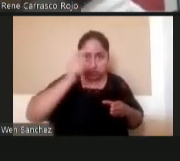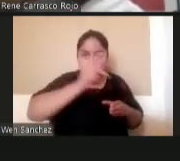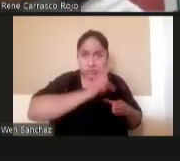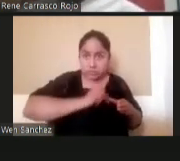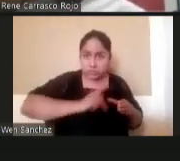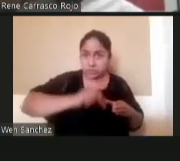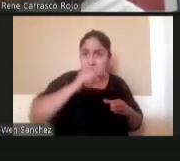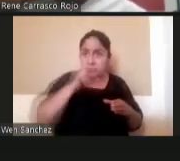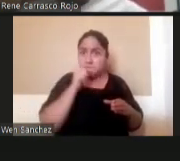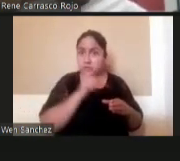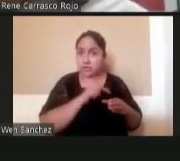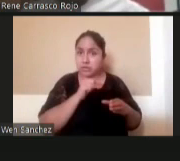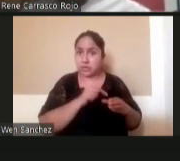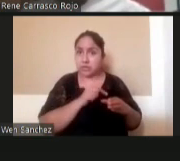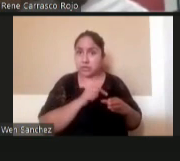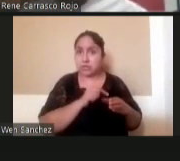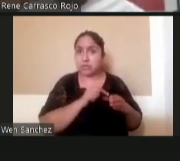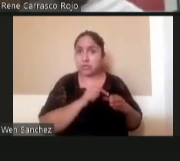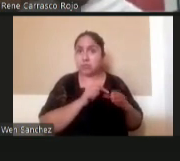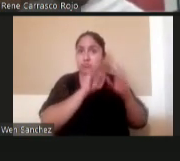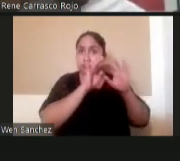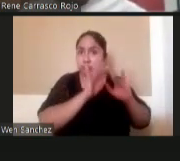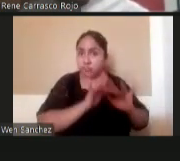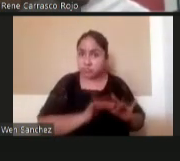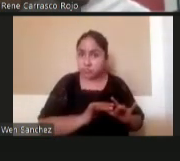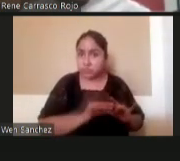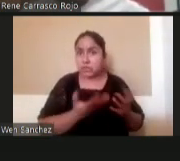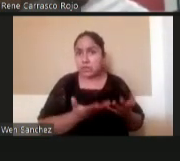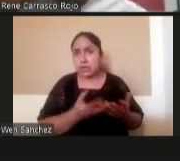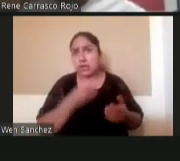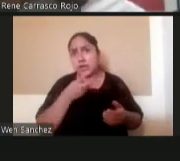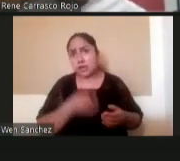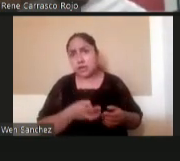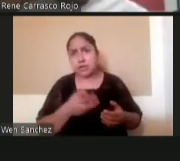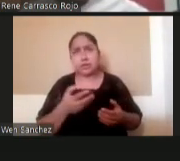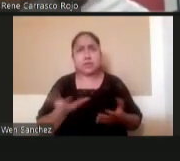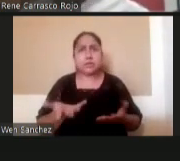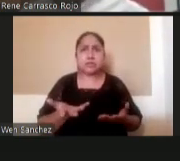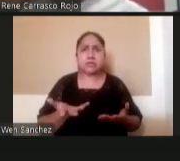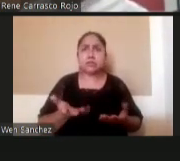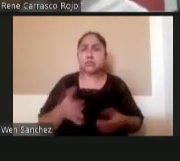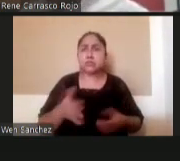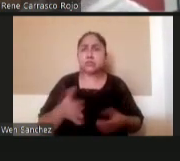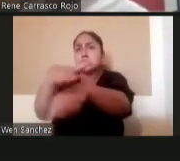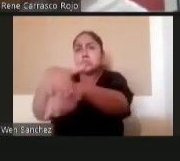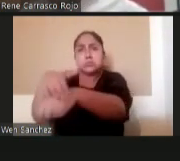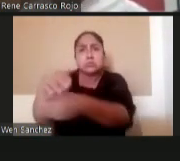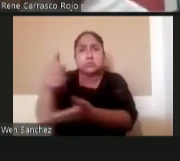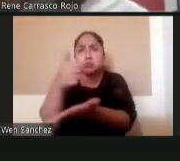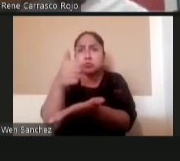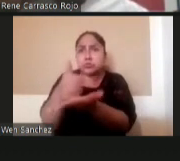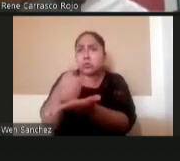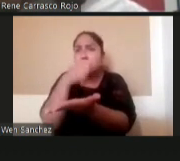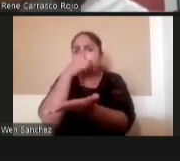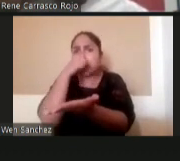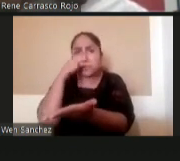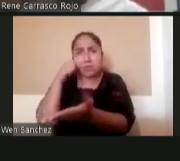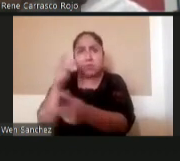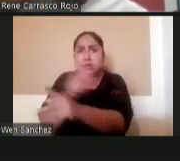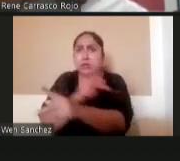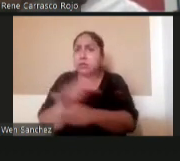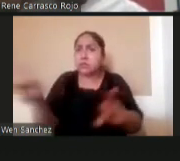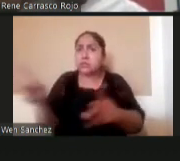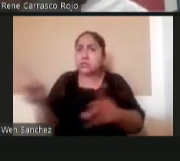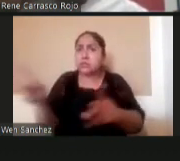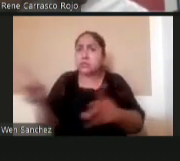debe de llegar como un mensaje a la ciudadanía del compromiso y de la responsabilidad que